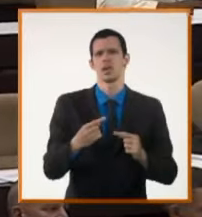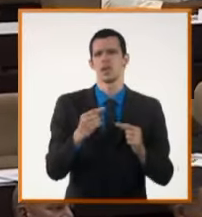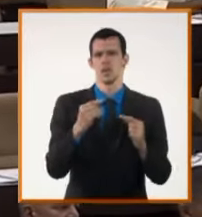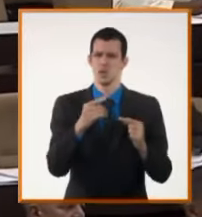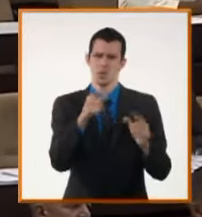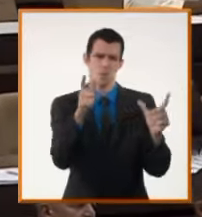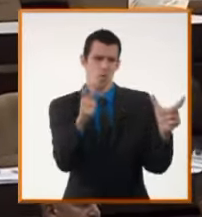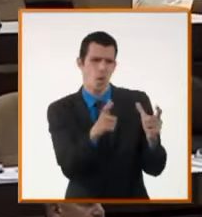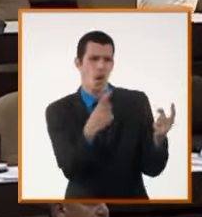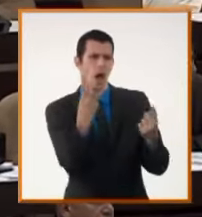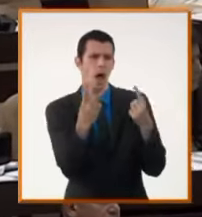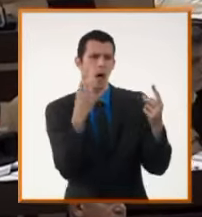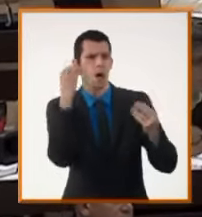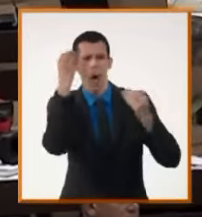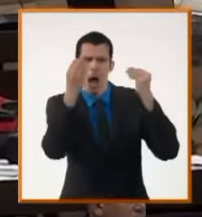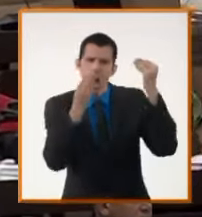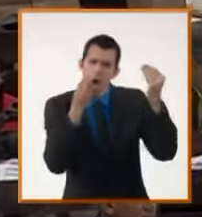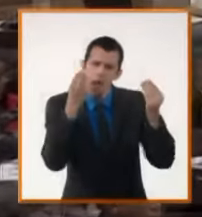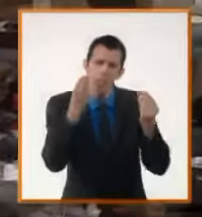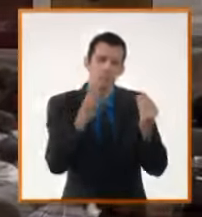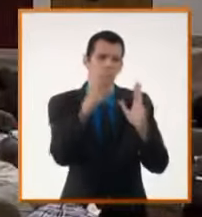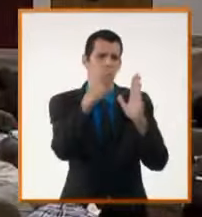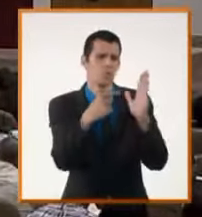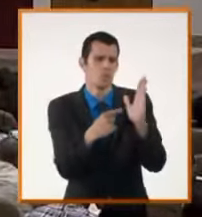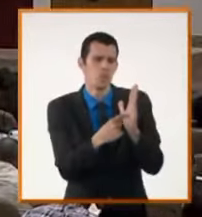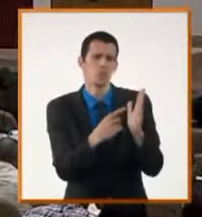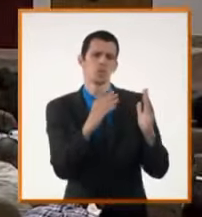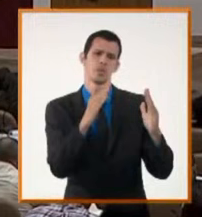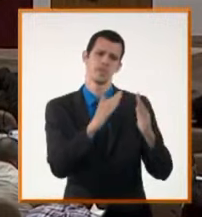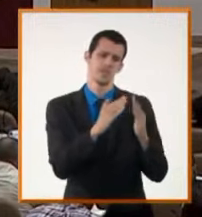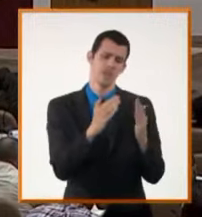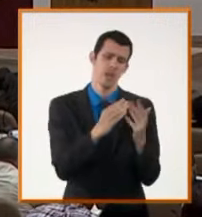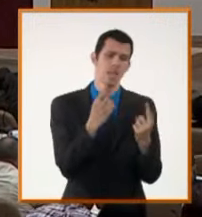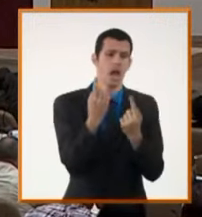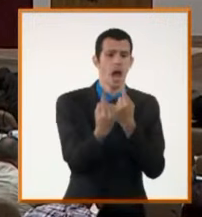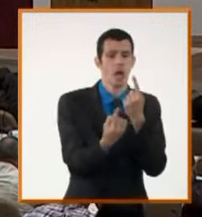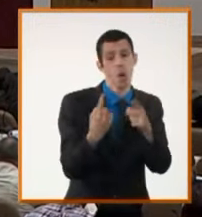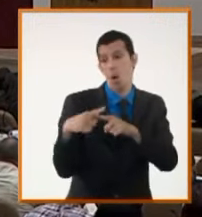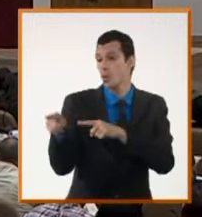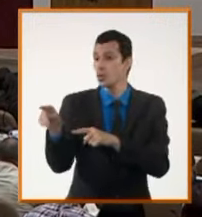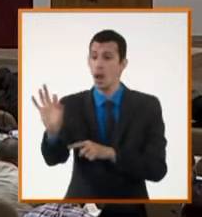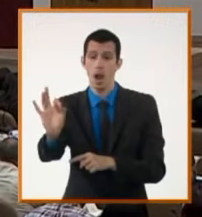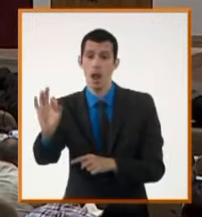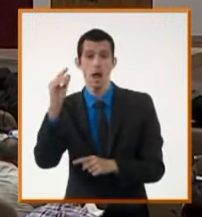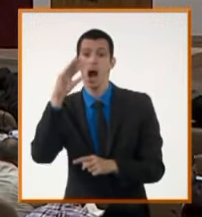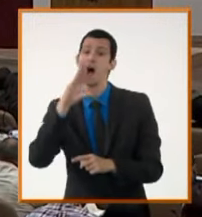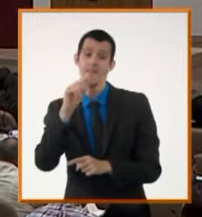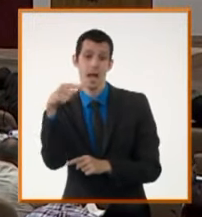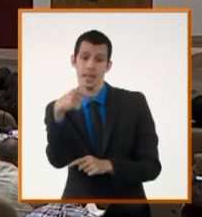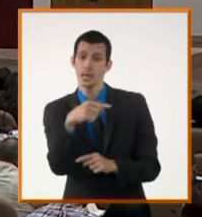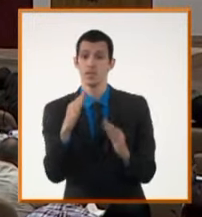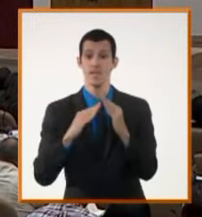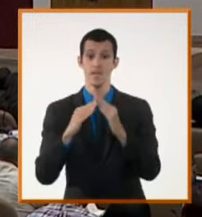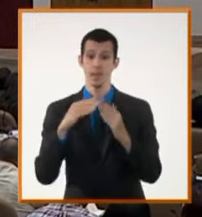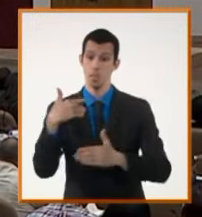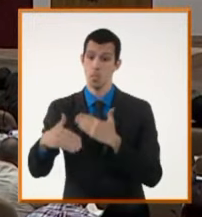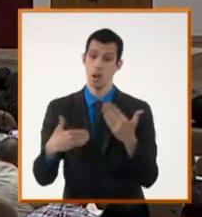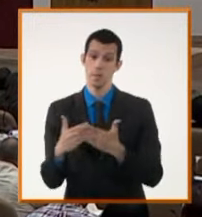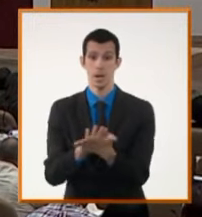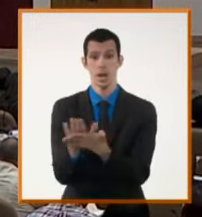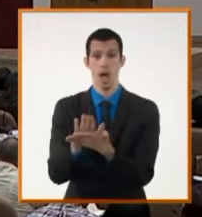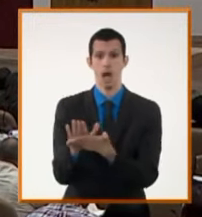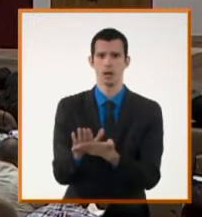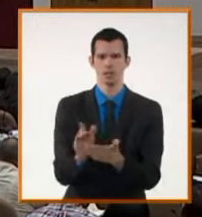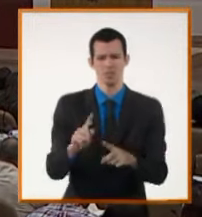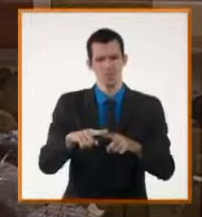otros que no han analizado ni una sola vez el problema de la vivienda, temas esenciales. Entonces, ¿de qué se está hablando en la reunión? Esa reunión es tan